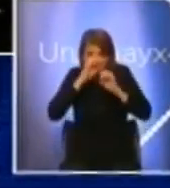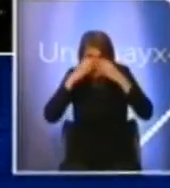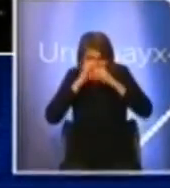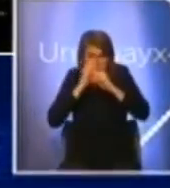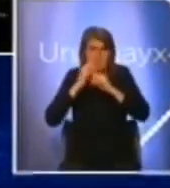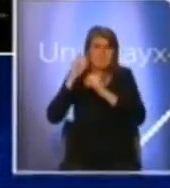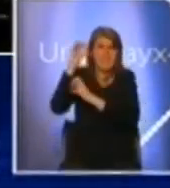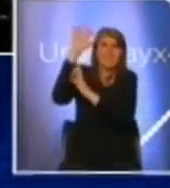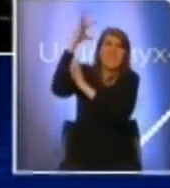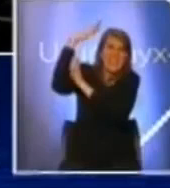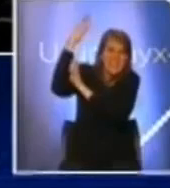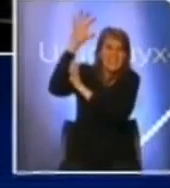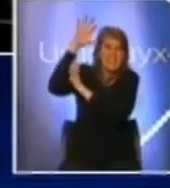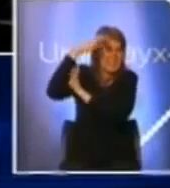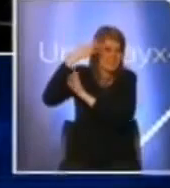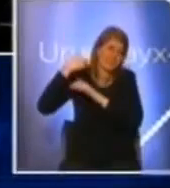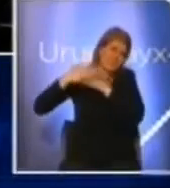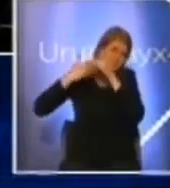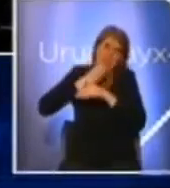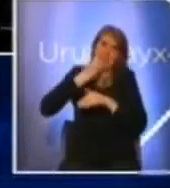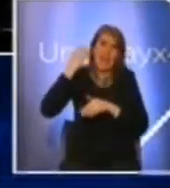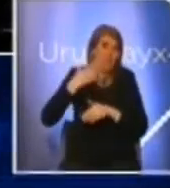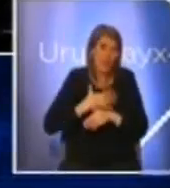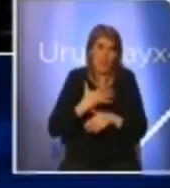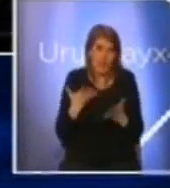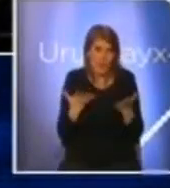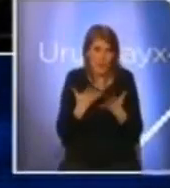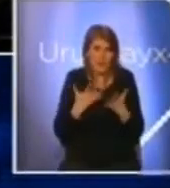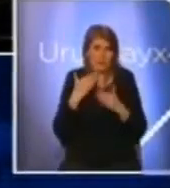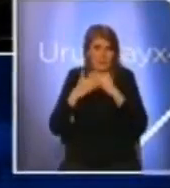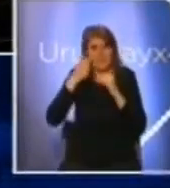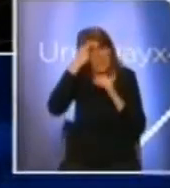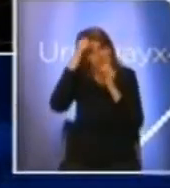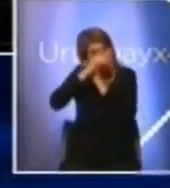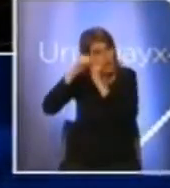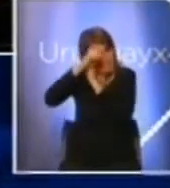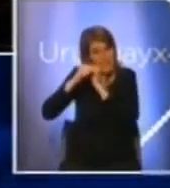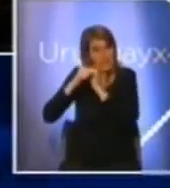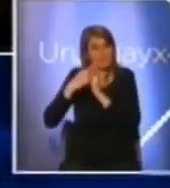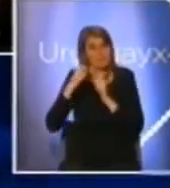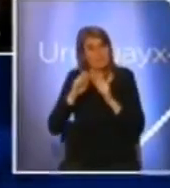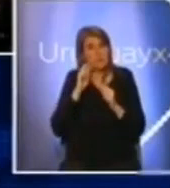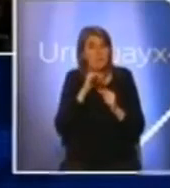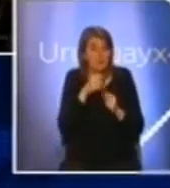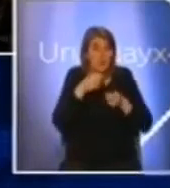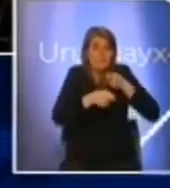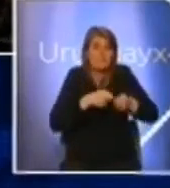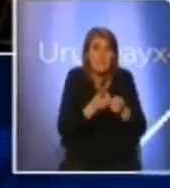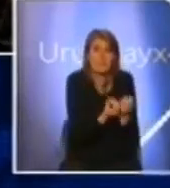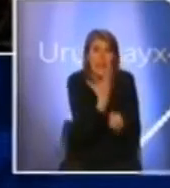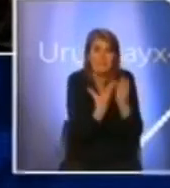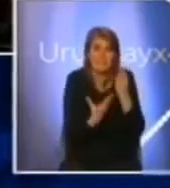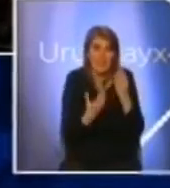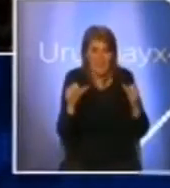una convergencia tecnológica enorme. Y así como uno puede diseñar las plantas, también